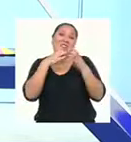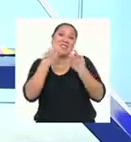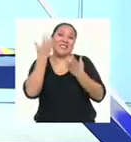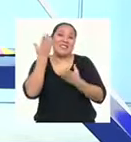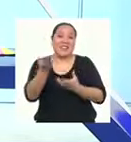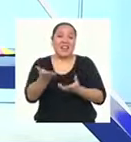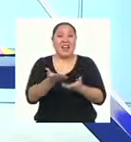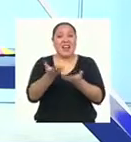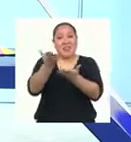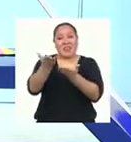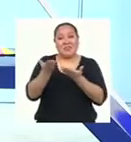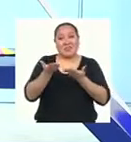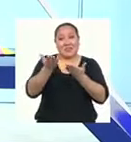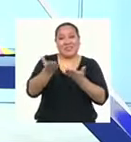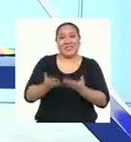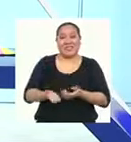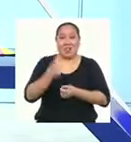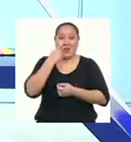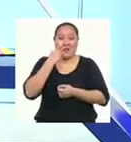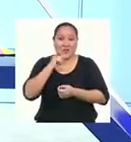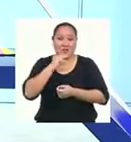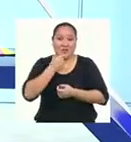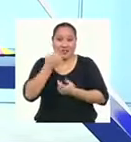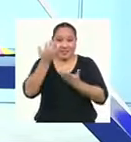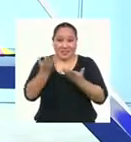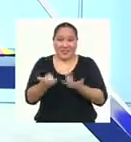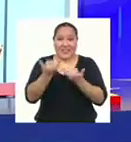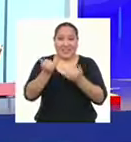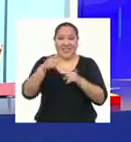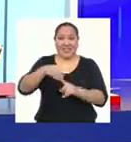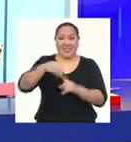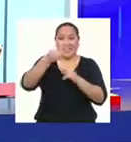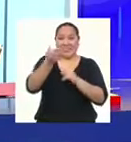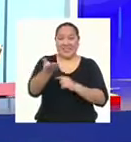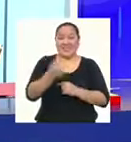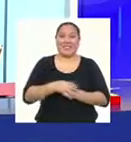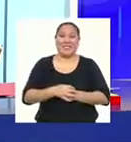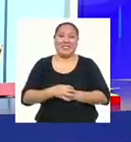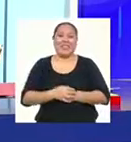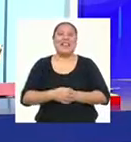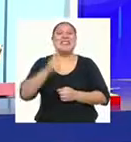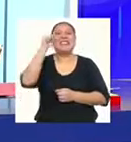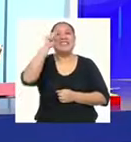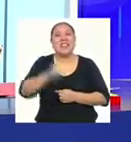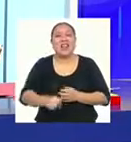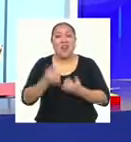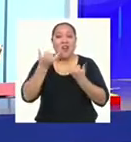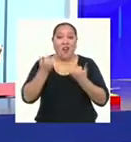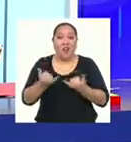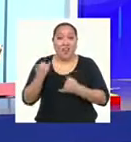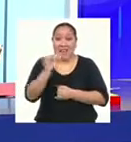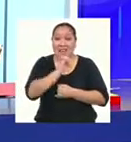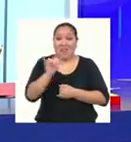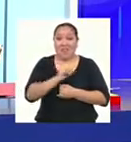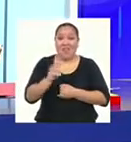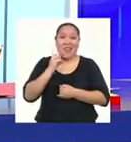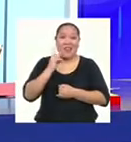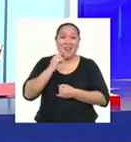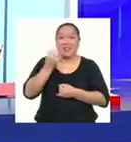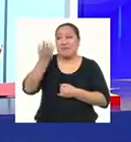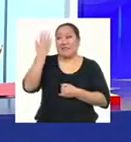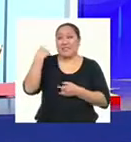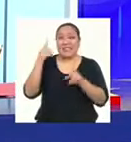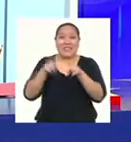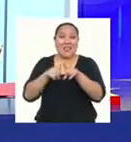nuestros invitados e invitadas especiales del día de hoy. ¡Sí! Hoy, al igual que el viernes pasado, también